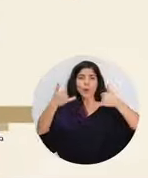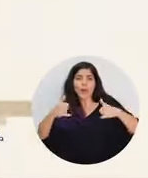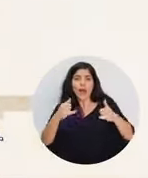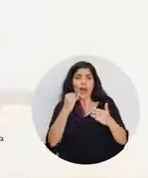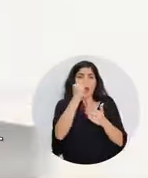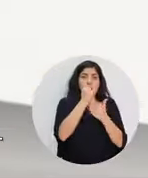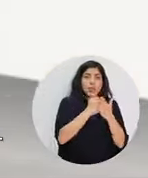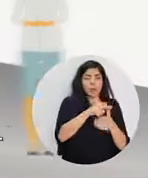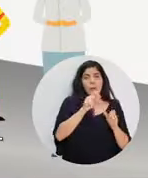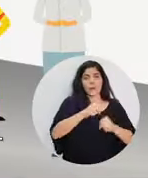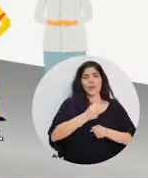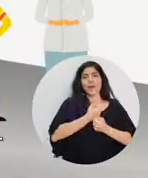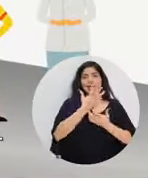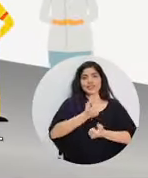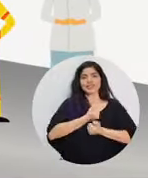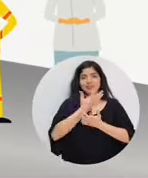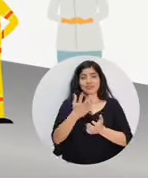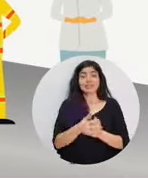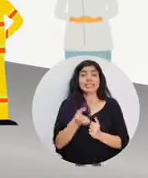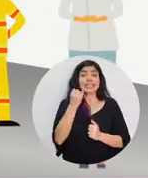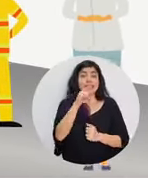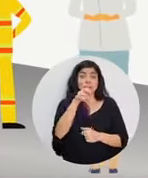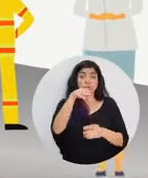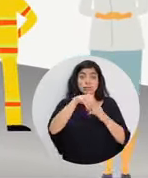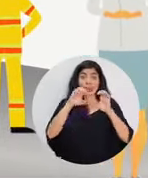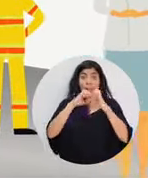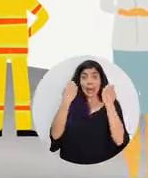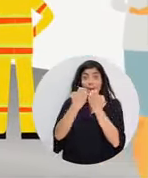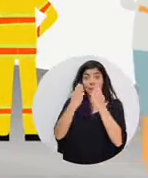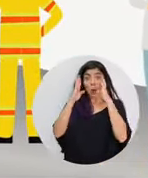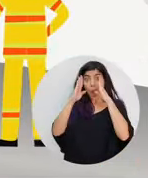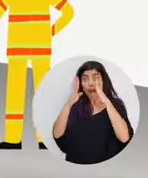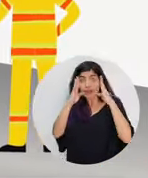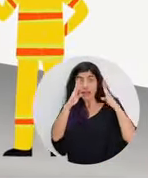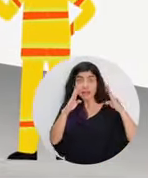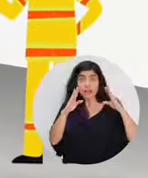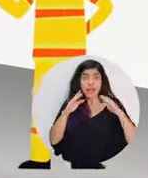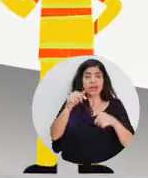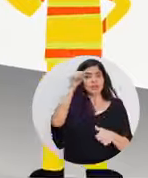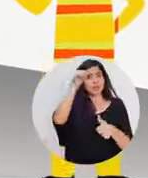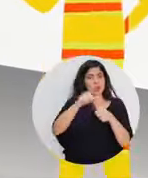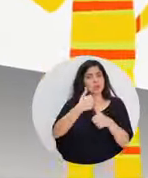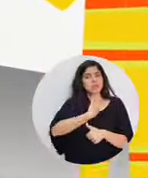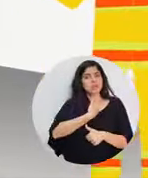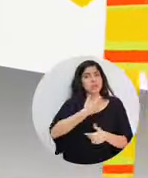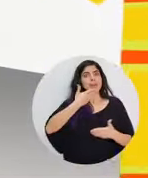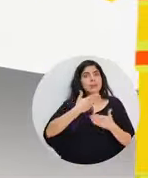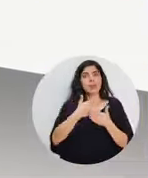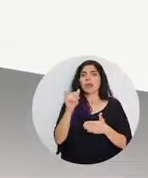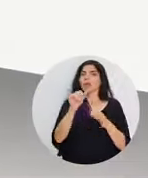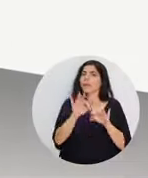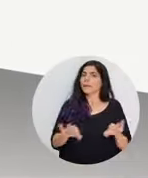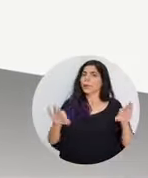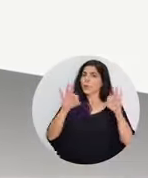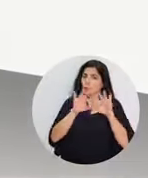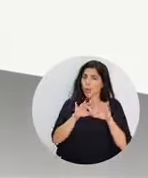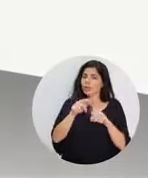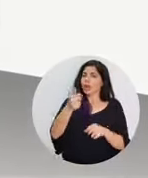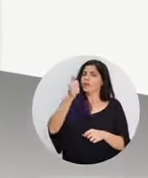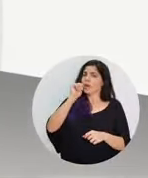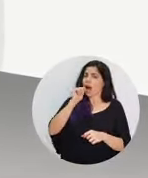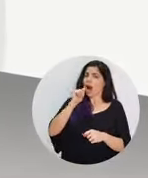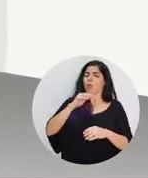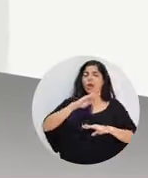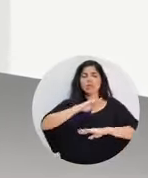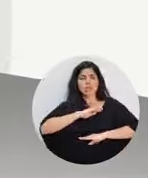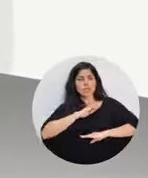juego y el dibujo para hacerlo. Si usted es parte de un equipo de atención primaria, recuerde que su bienestar también es importante.